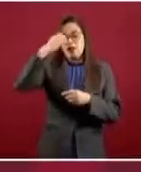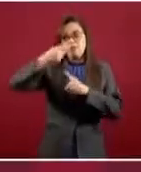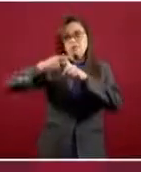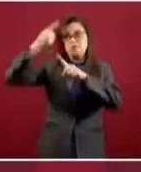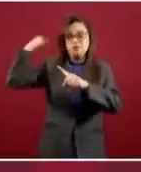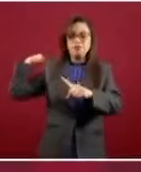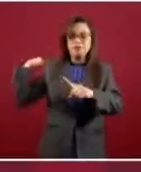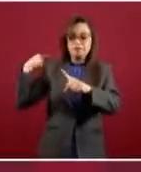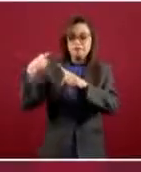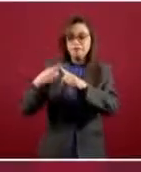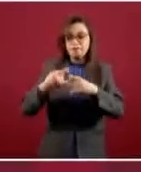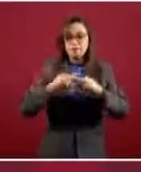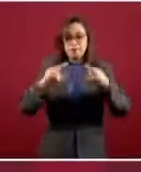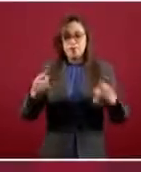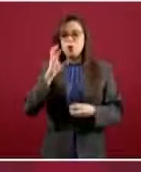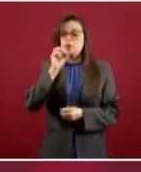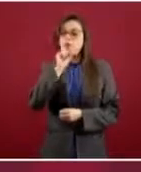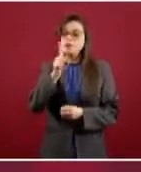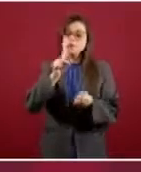la ciencia.